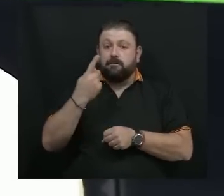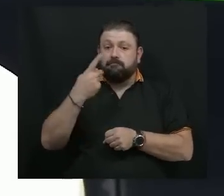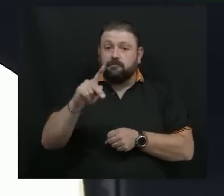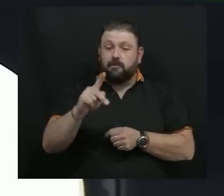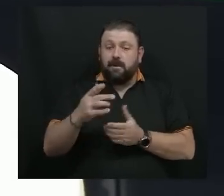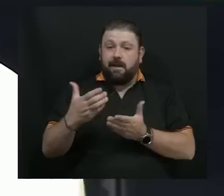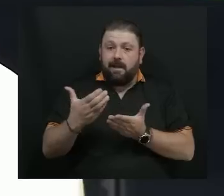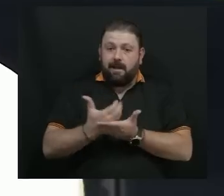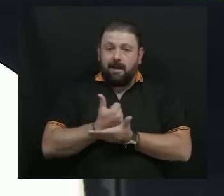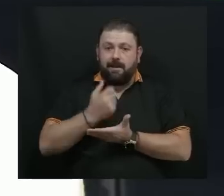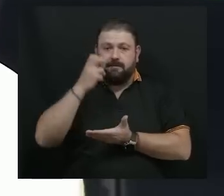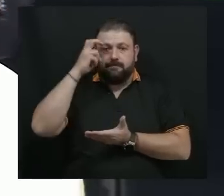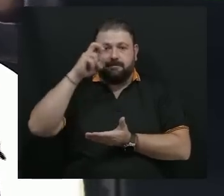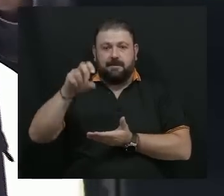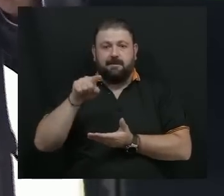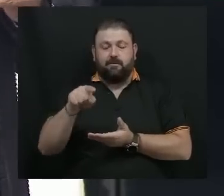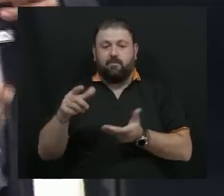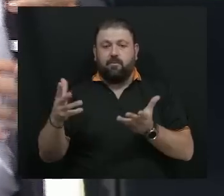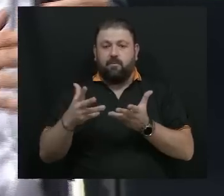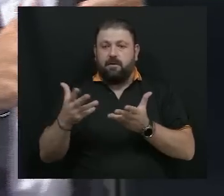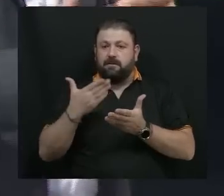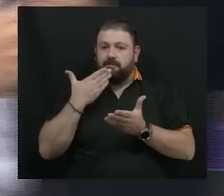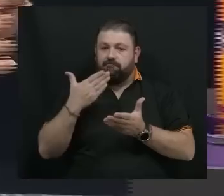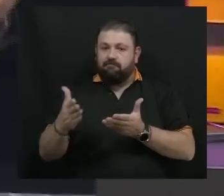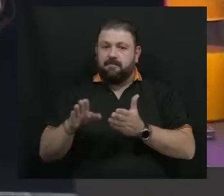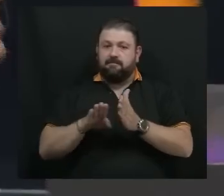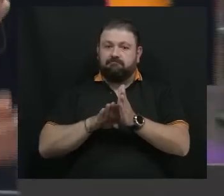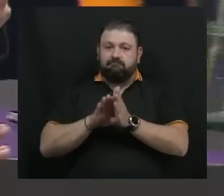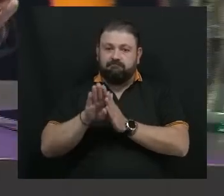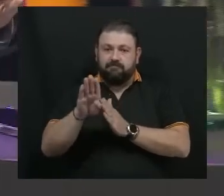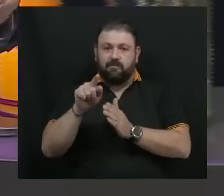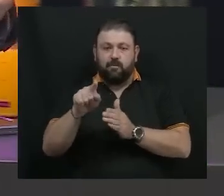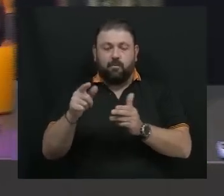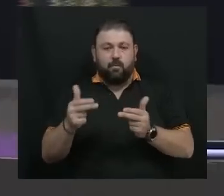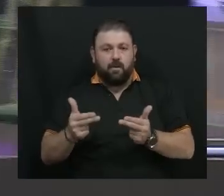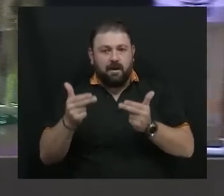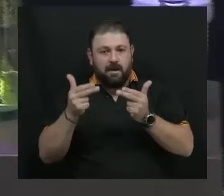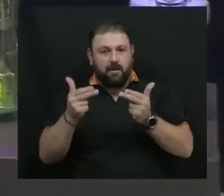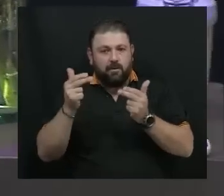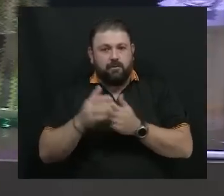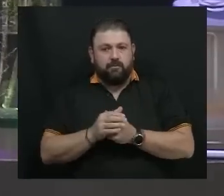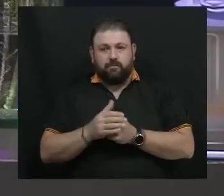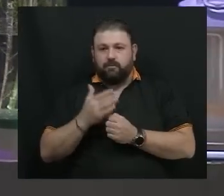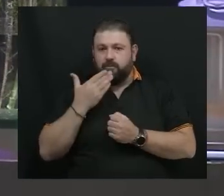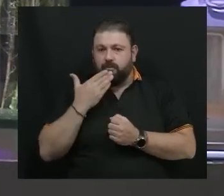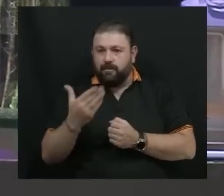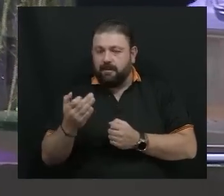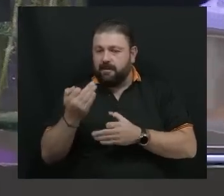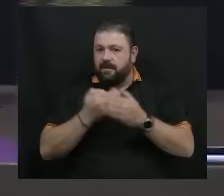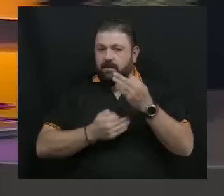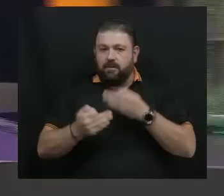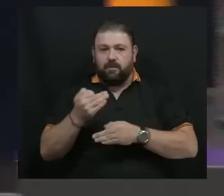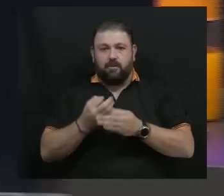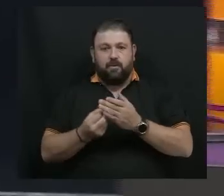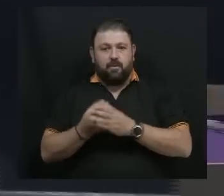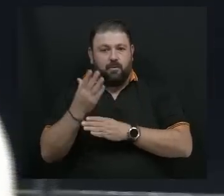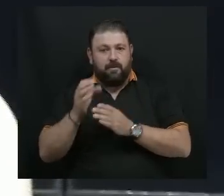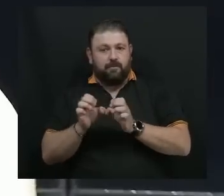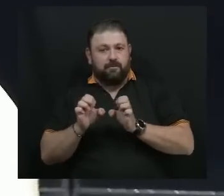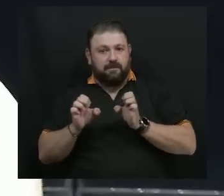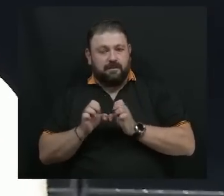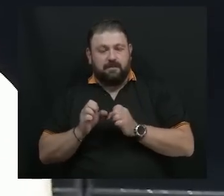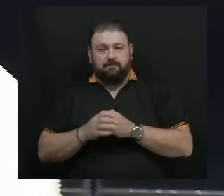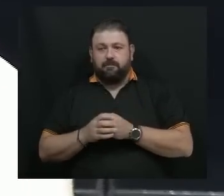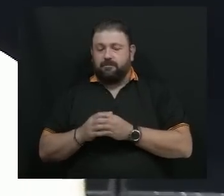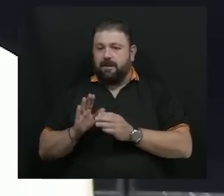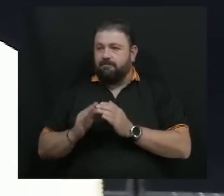de que haces crecer tu negocio, de que estás formando nuevos equipos, de que estás formando nuevos bronce Supreme, nuevos plata